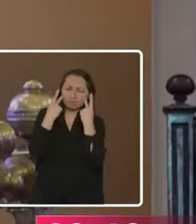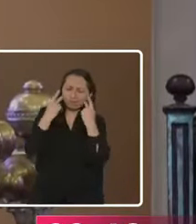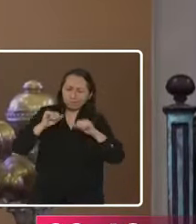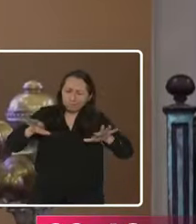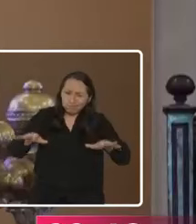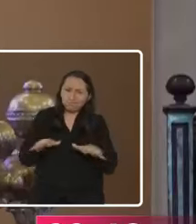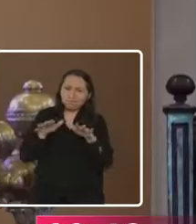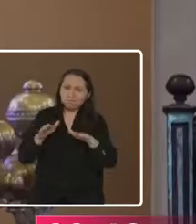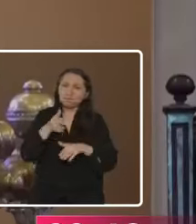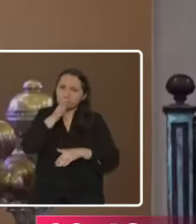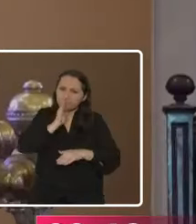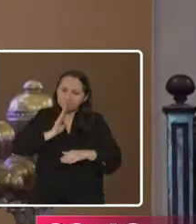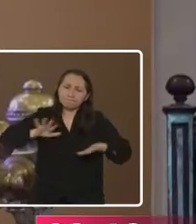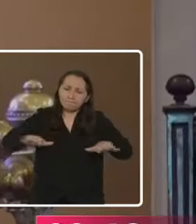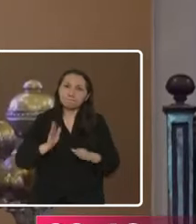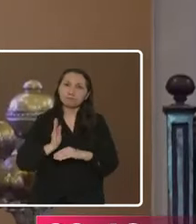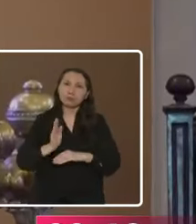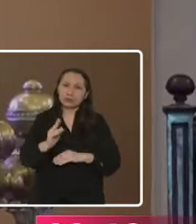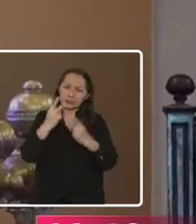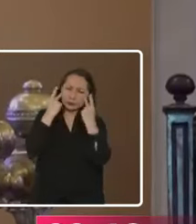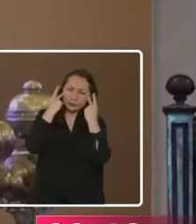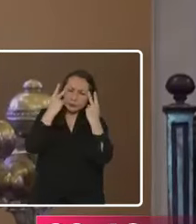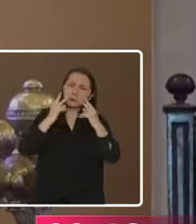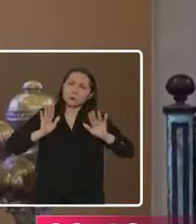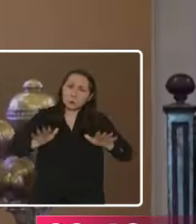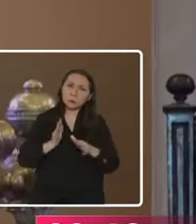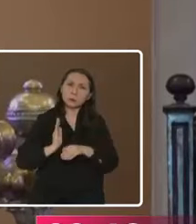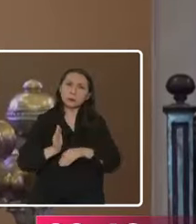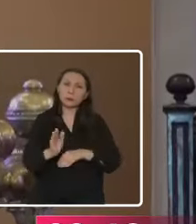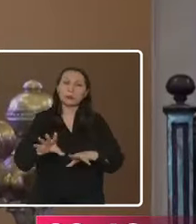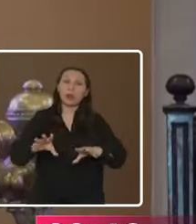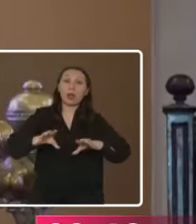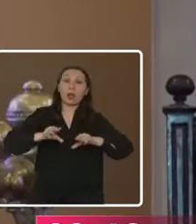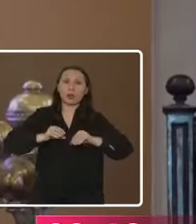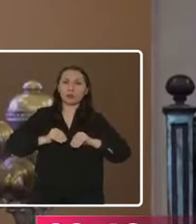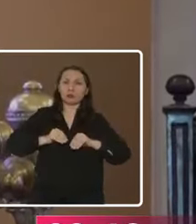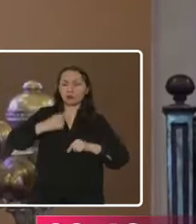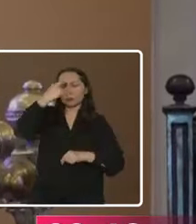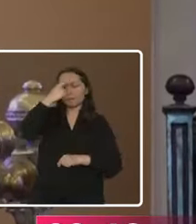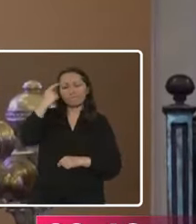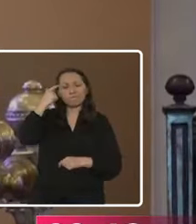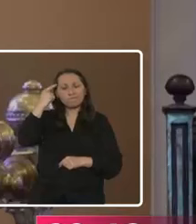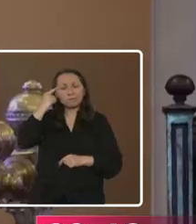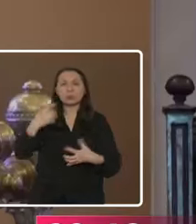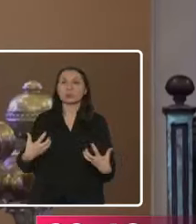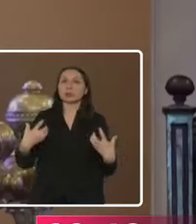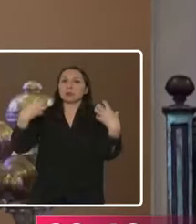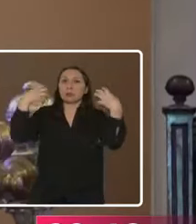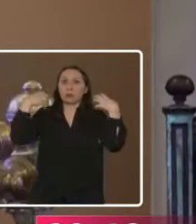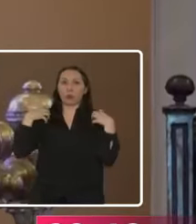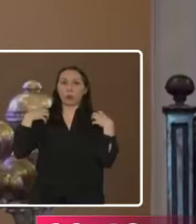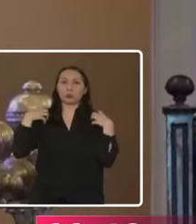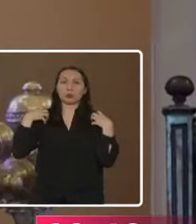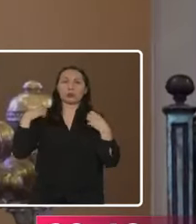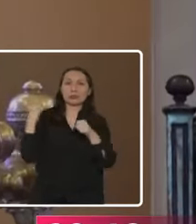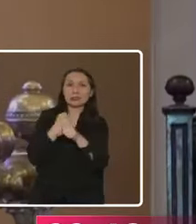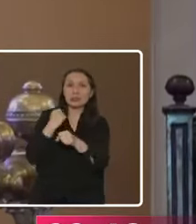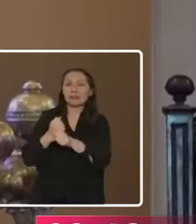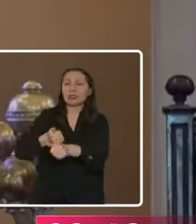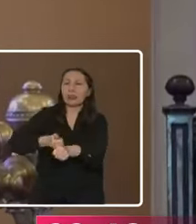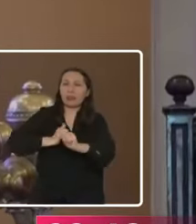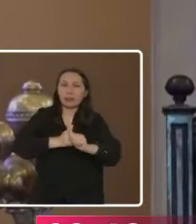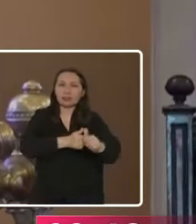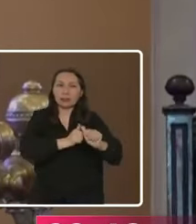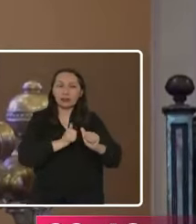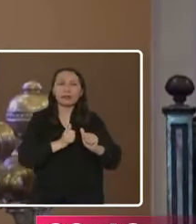y perseverancia. Coraje y perseverancia. Asumiendo personalmente la responsabilidad de las tareas y